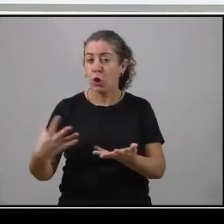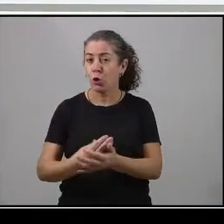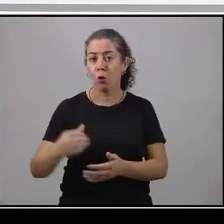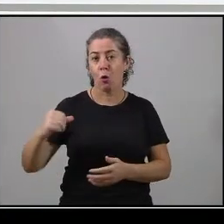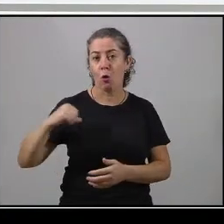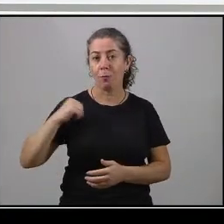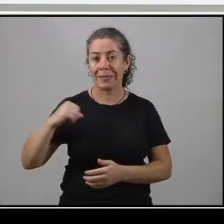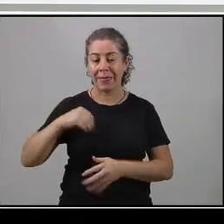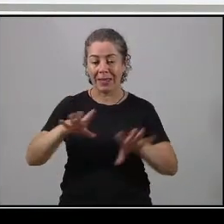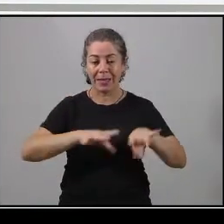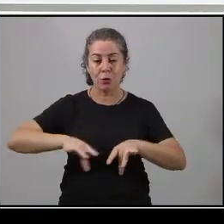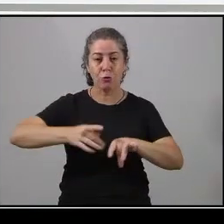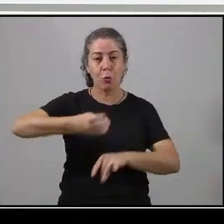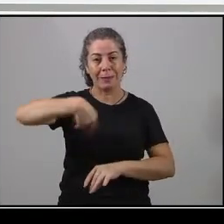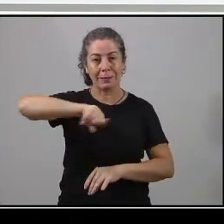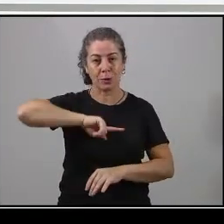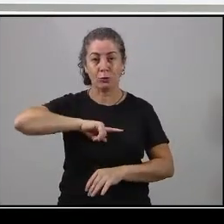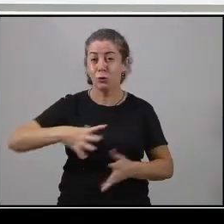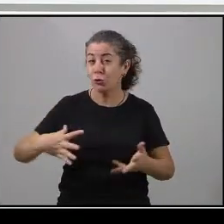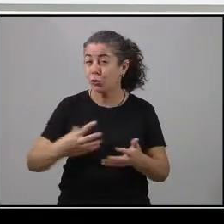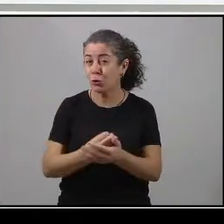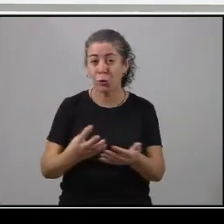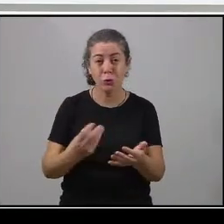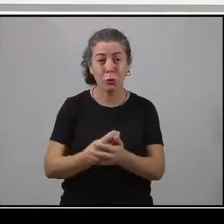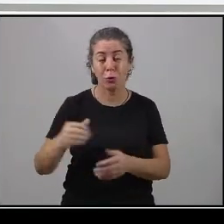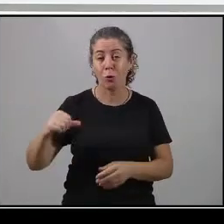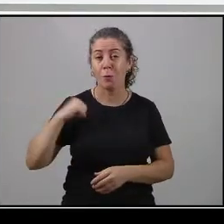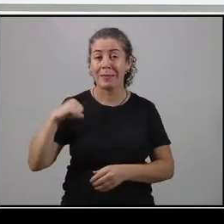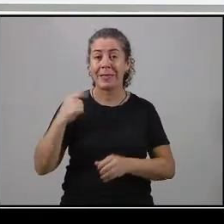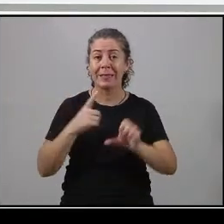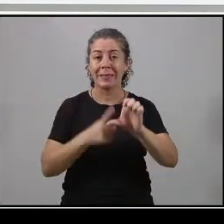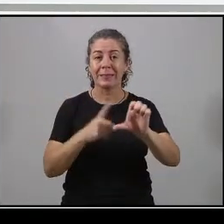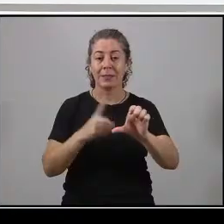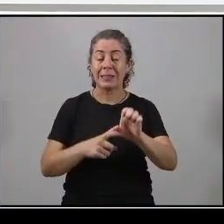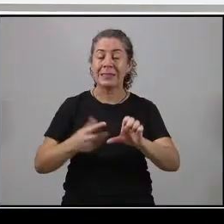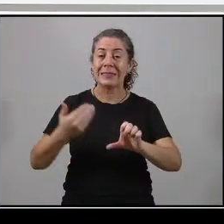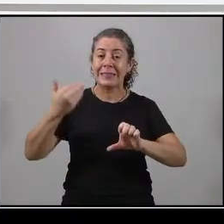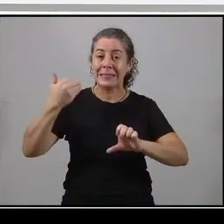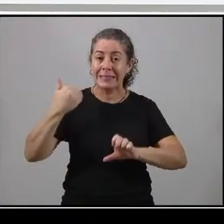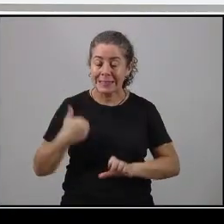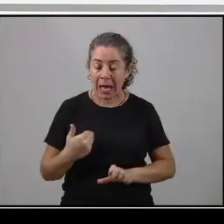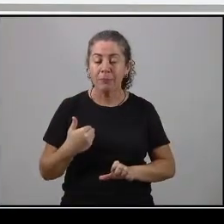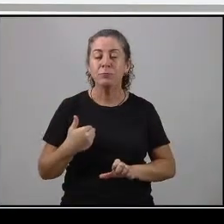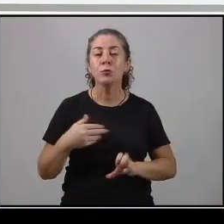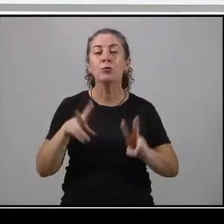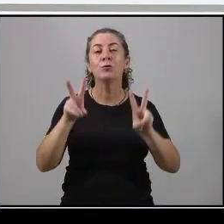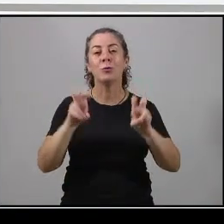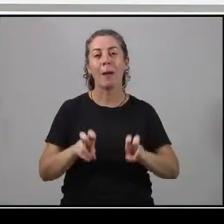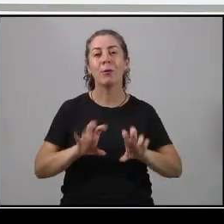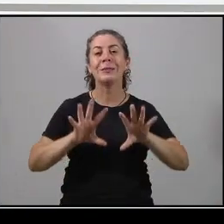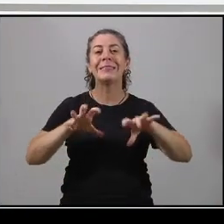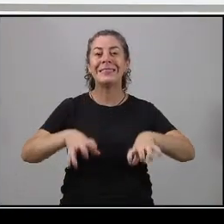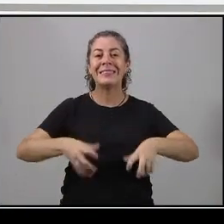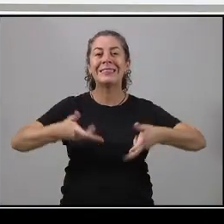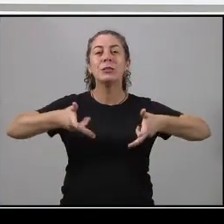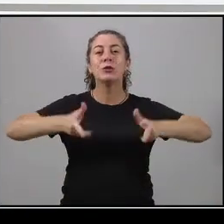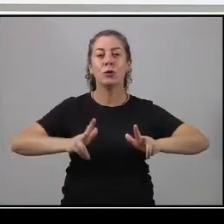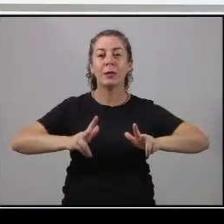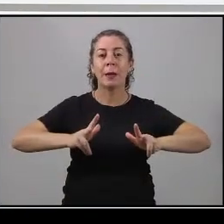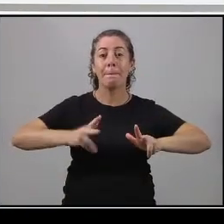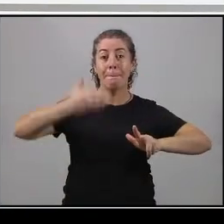región. Todos los hospitales extremeños van a contar con nuevos sillones para pacientes y